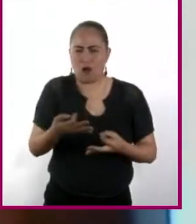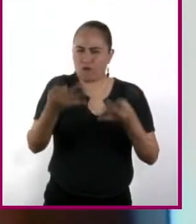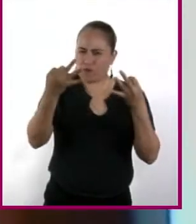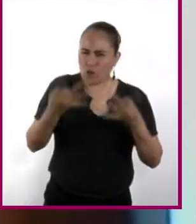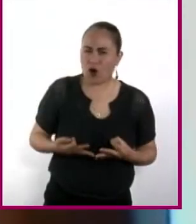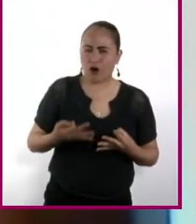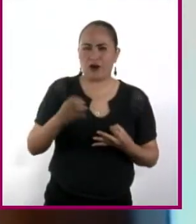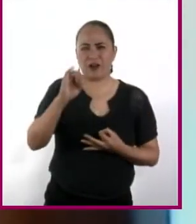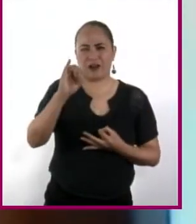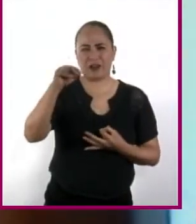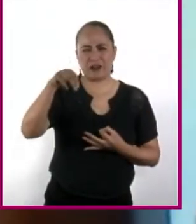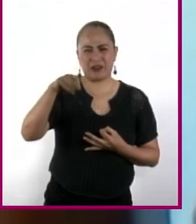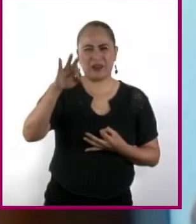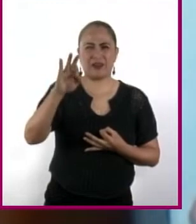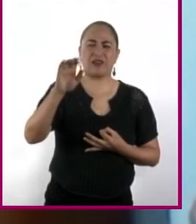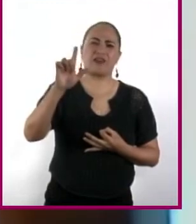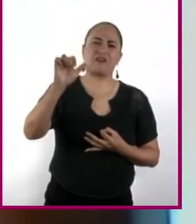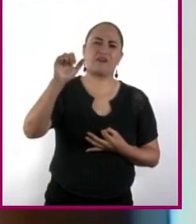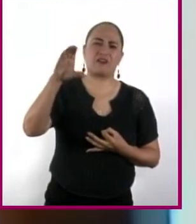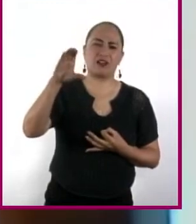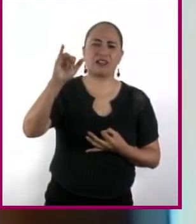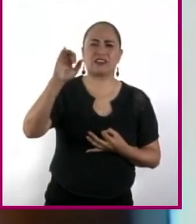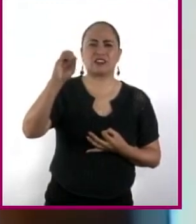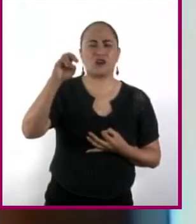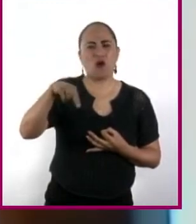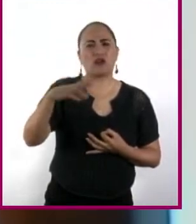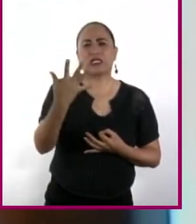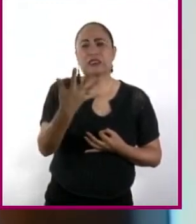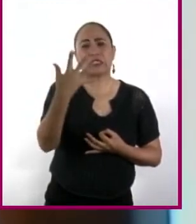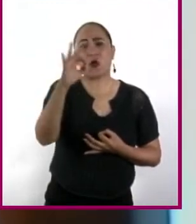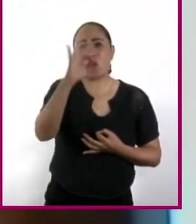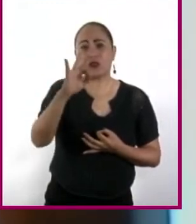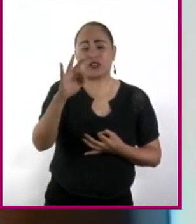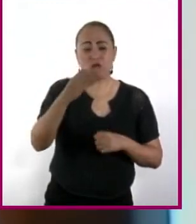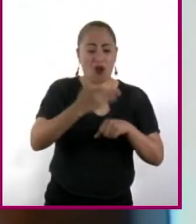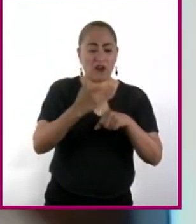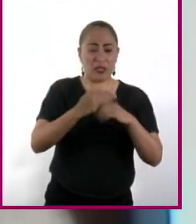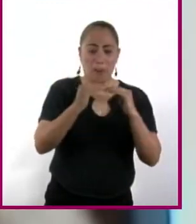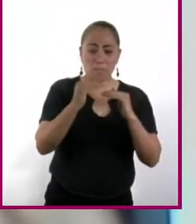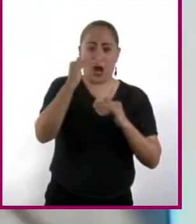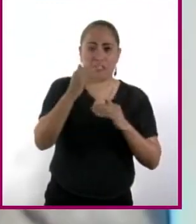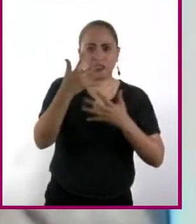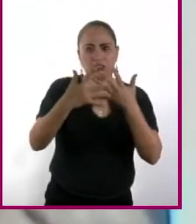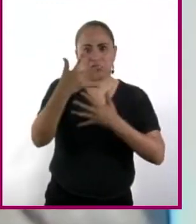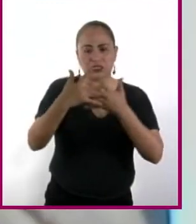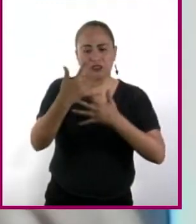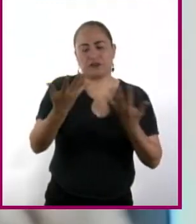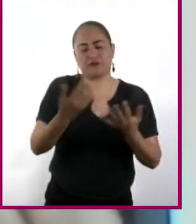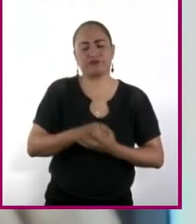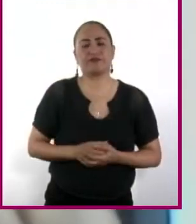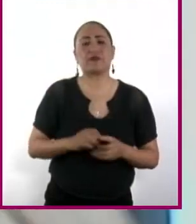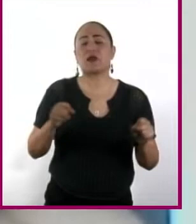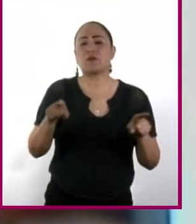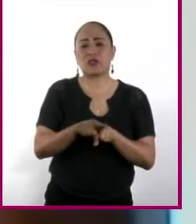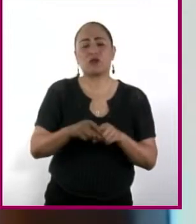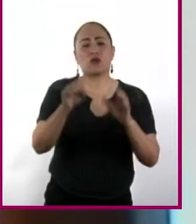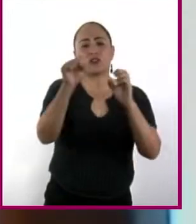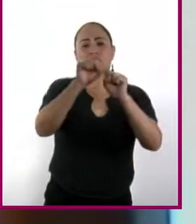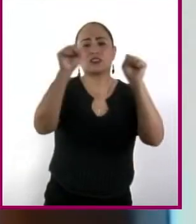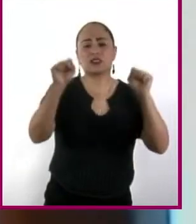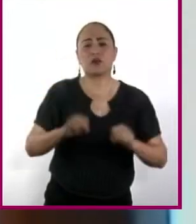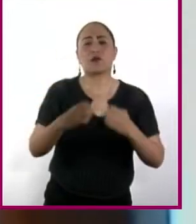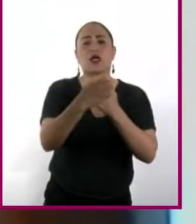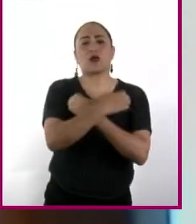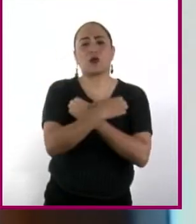inflación es del 5%. Otro elemento es un sistema educativo que crea